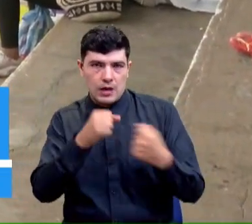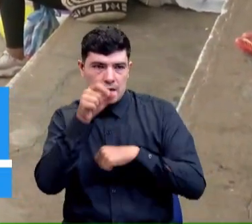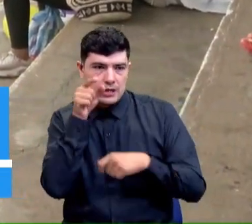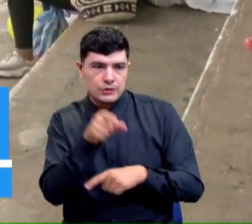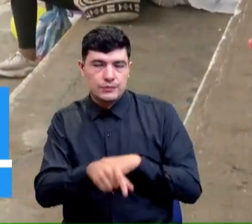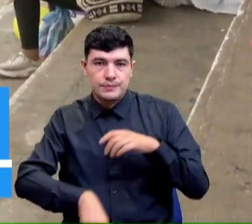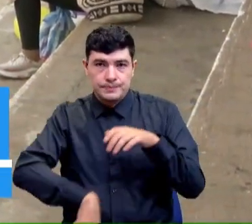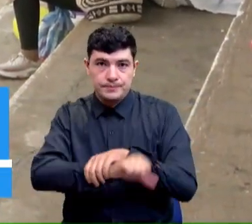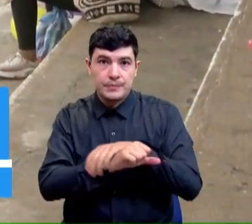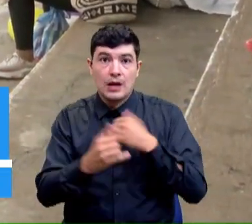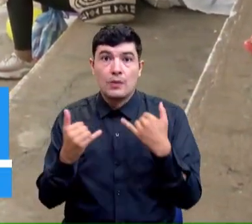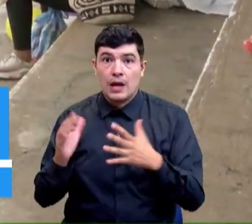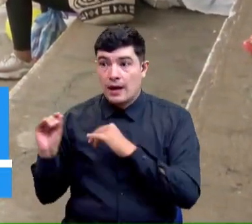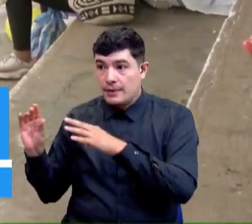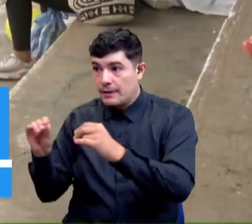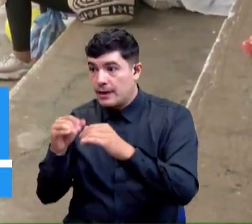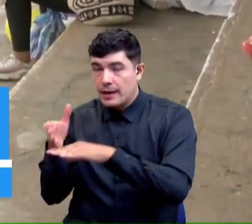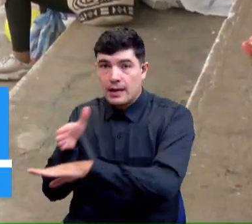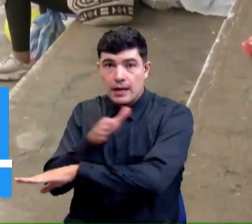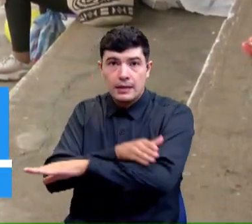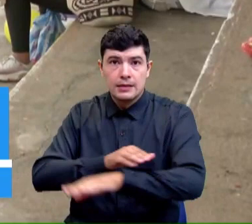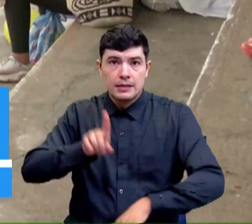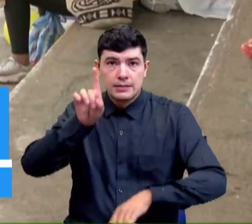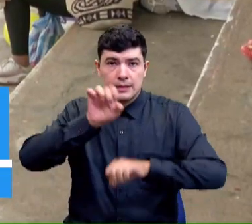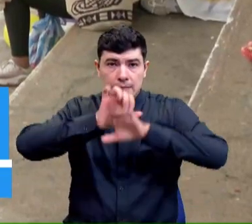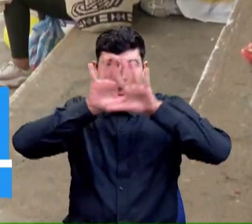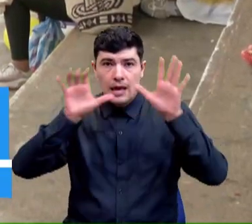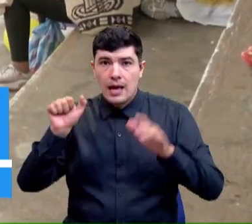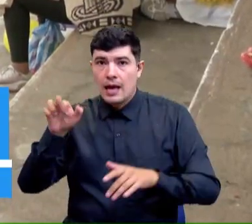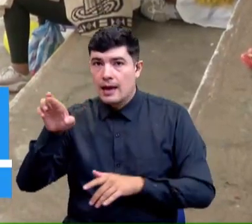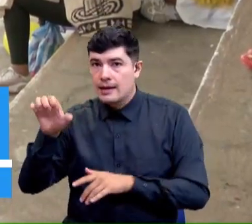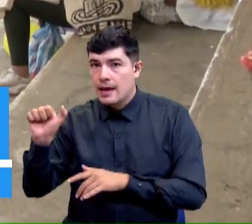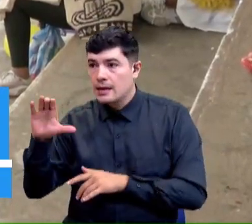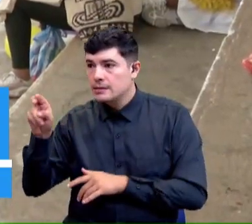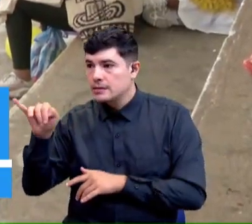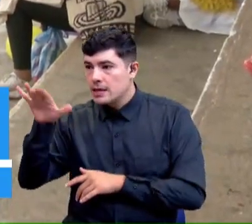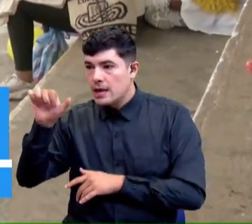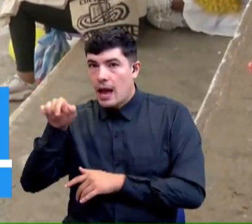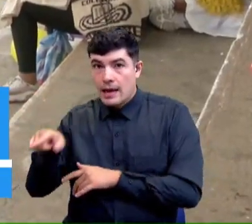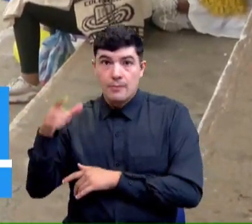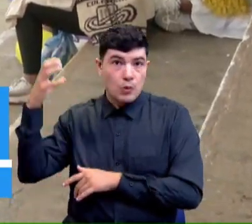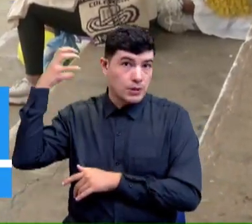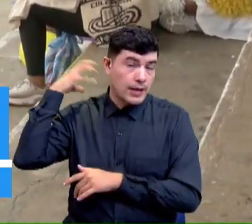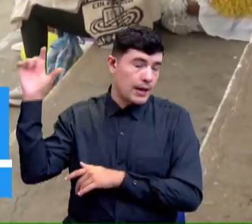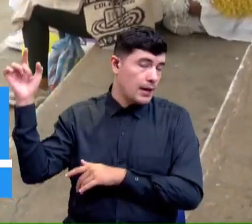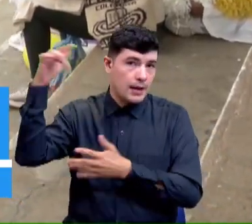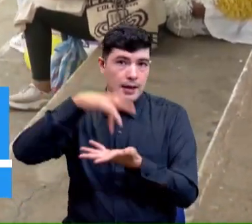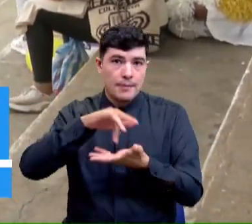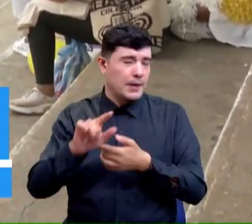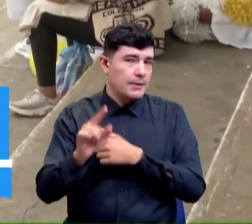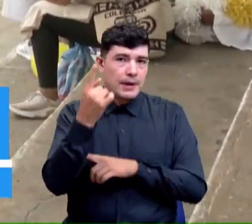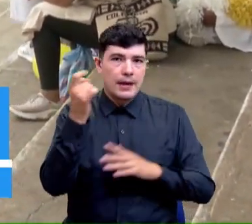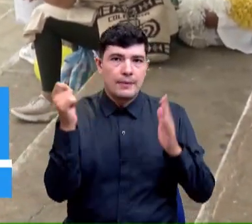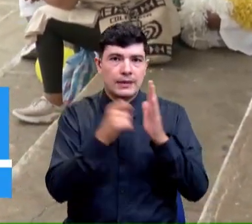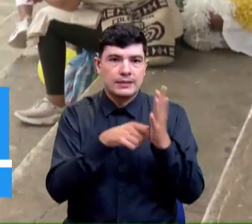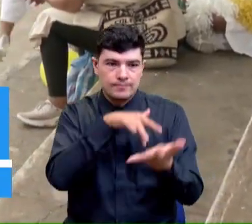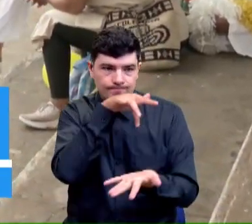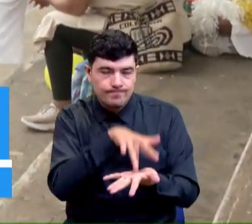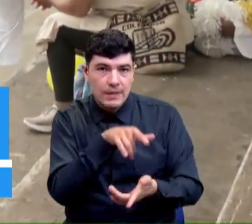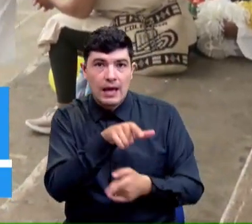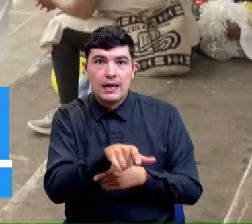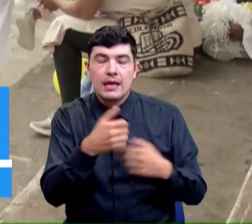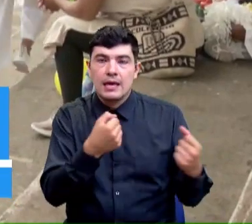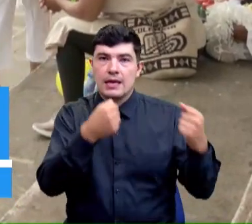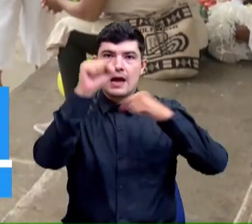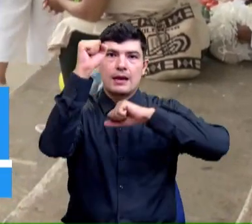de ellos porque a primera hora, Área Chica de Montería, que viene a competir por primera vez en este certamen del Mundialito Incomesa, se